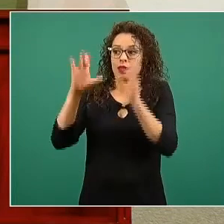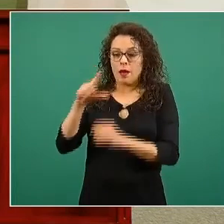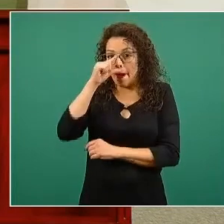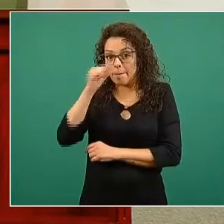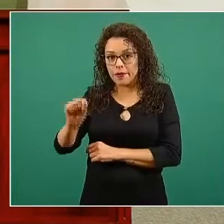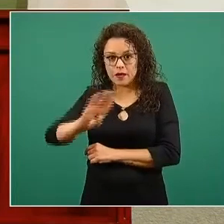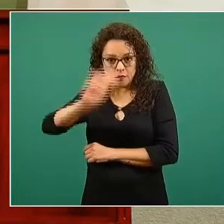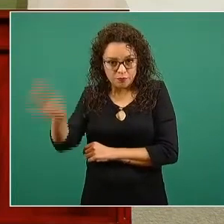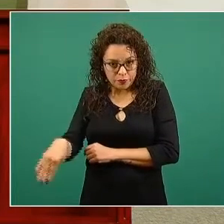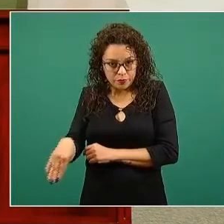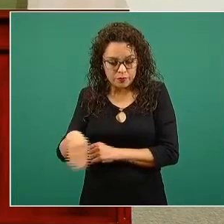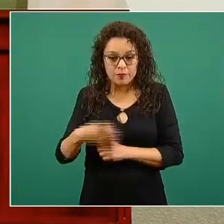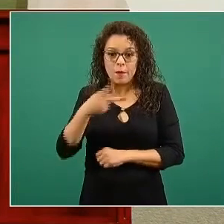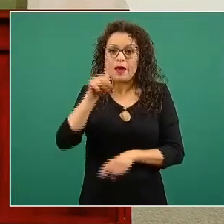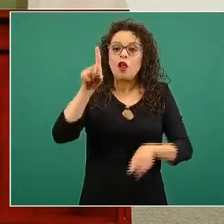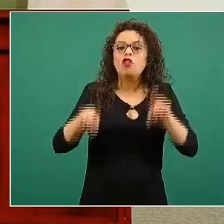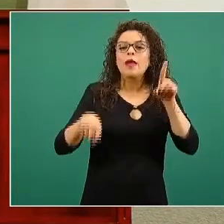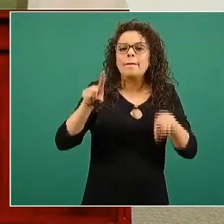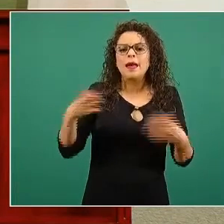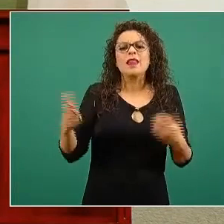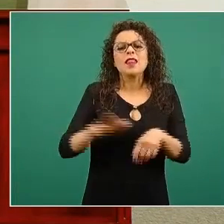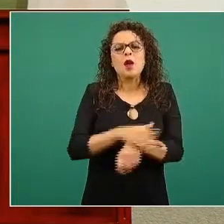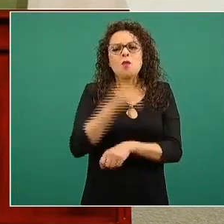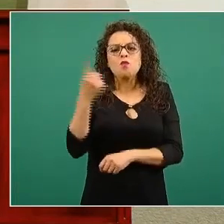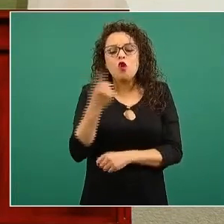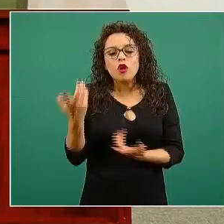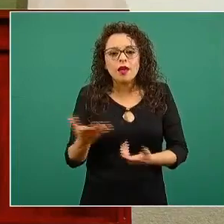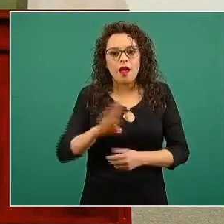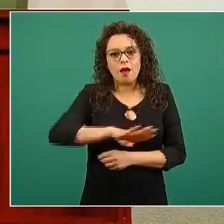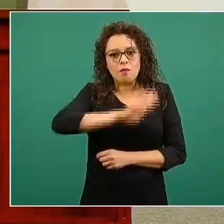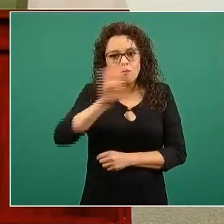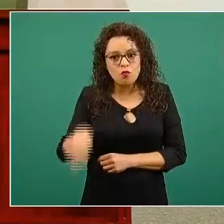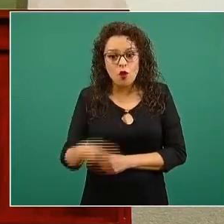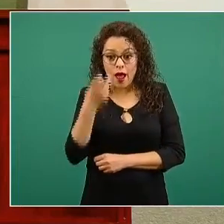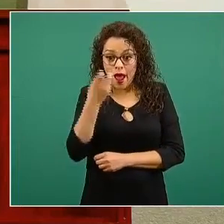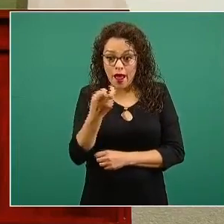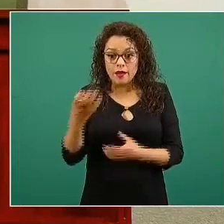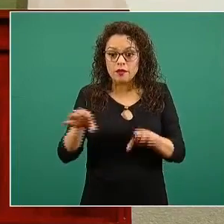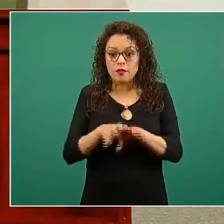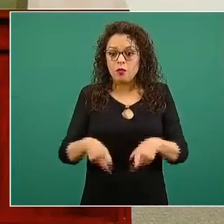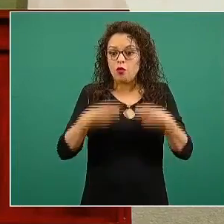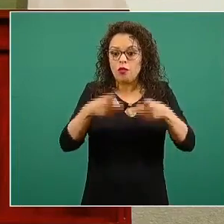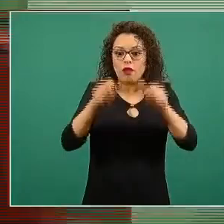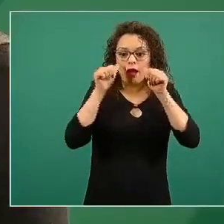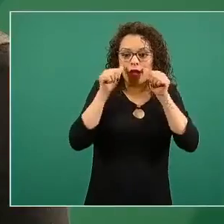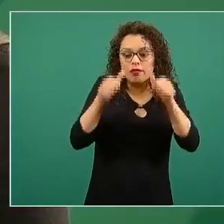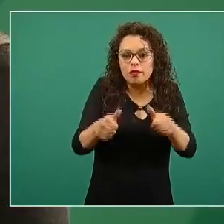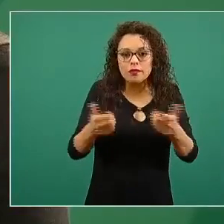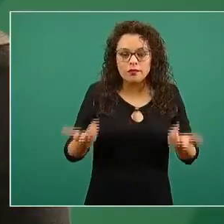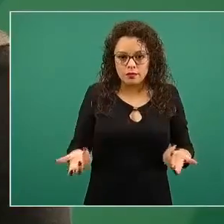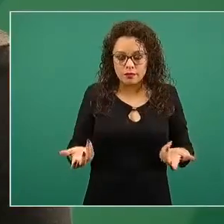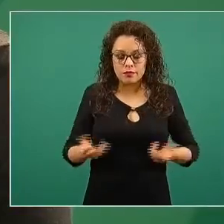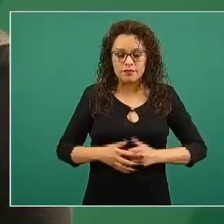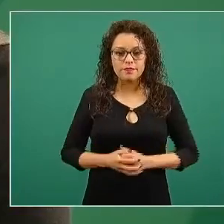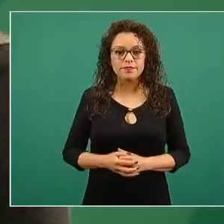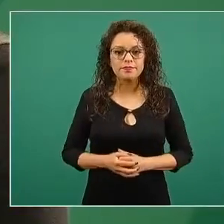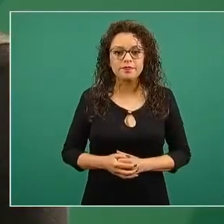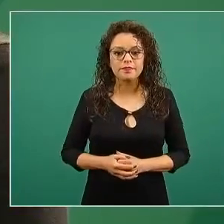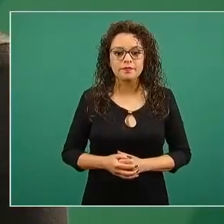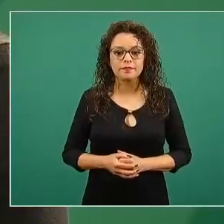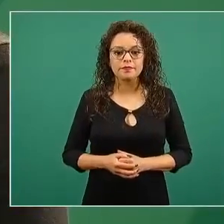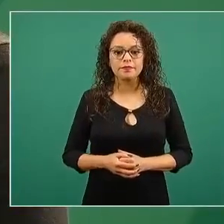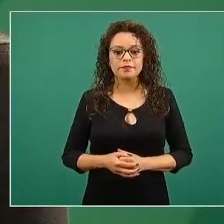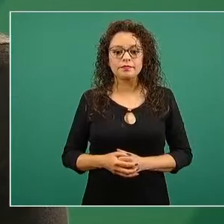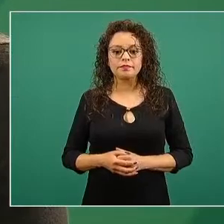fueron las causas de defunción y cuál fue la atención, pues siempre en ambos ambientes, ya sea en el ámbito de la